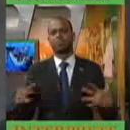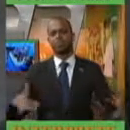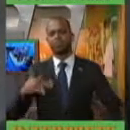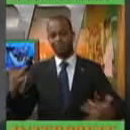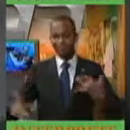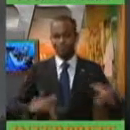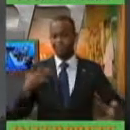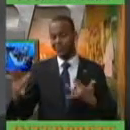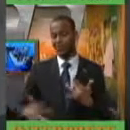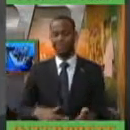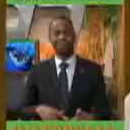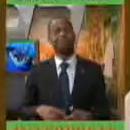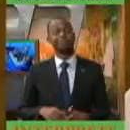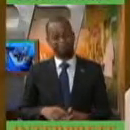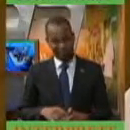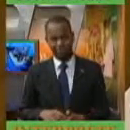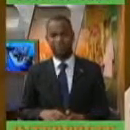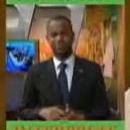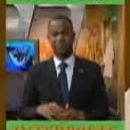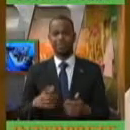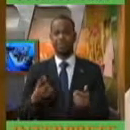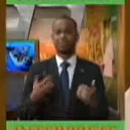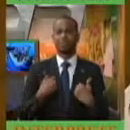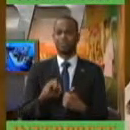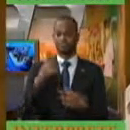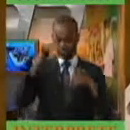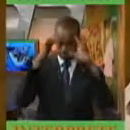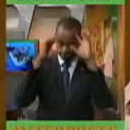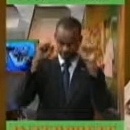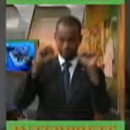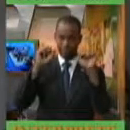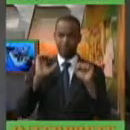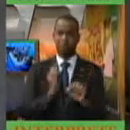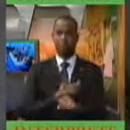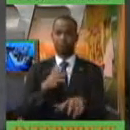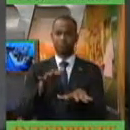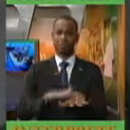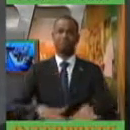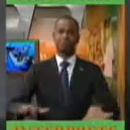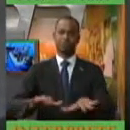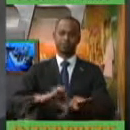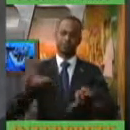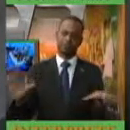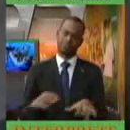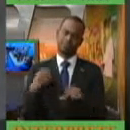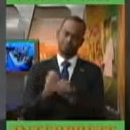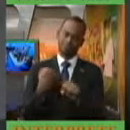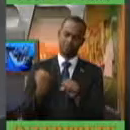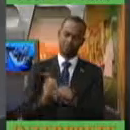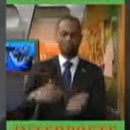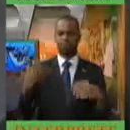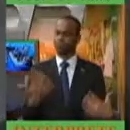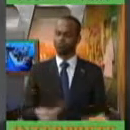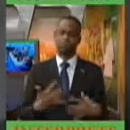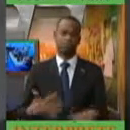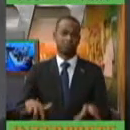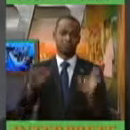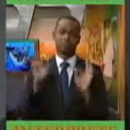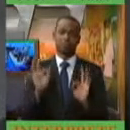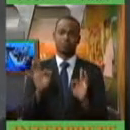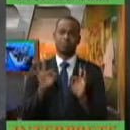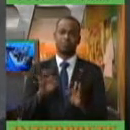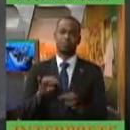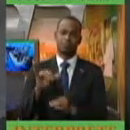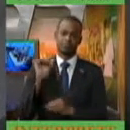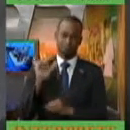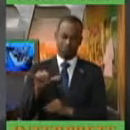júbilo, por así decirlo, porque tenemos un presidente que en nuestra zona ha hecho un trabajo encomiable justamente